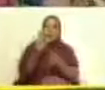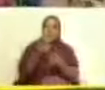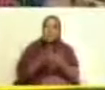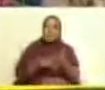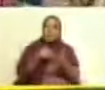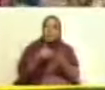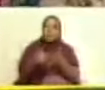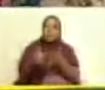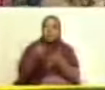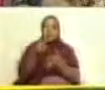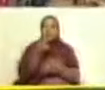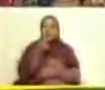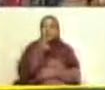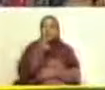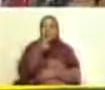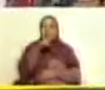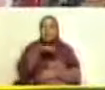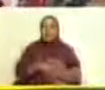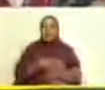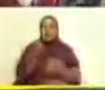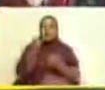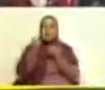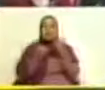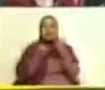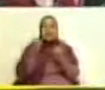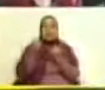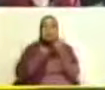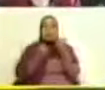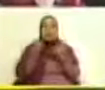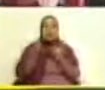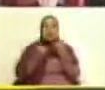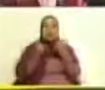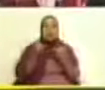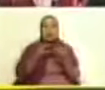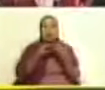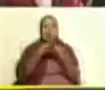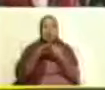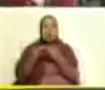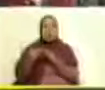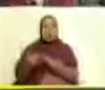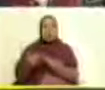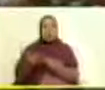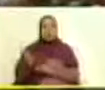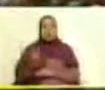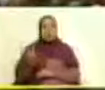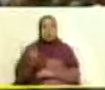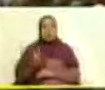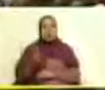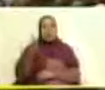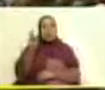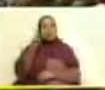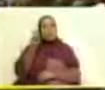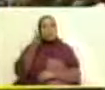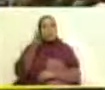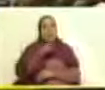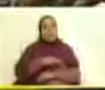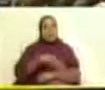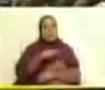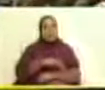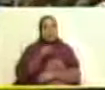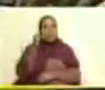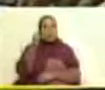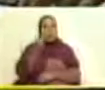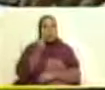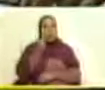Matemáticas, Idiomas e Historia. Pertenece a la comunidad haitiana venezolana y es docente de la Misión Sucre en la